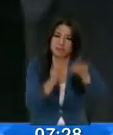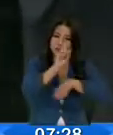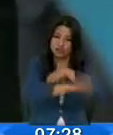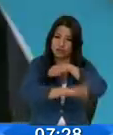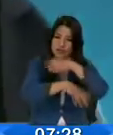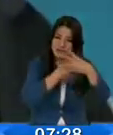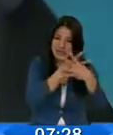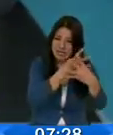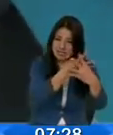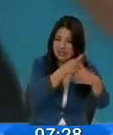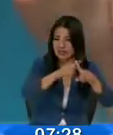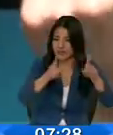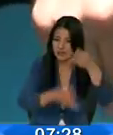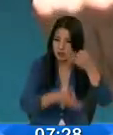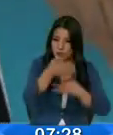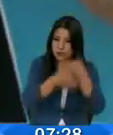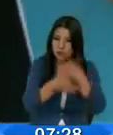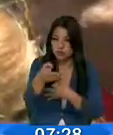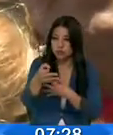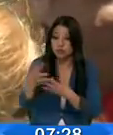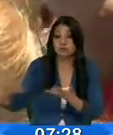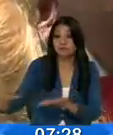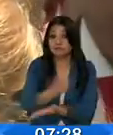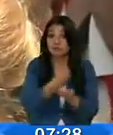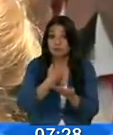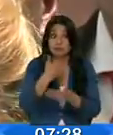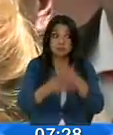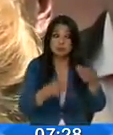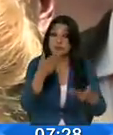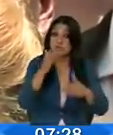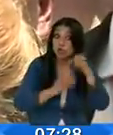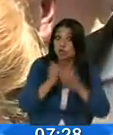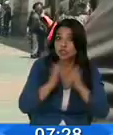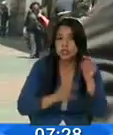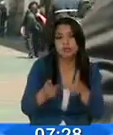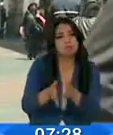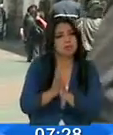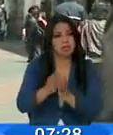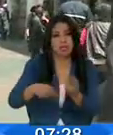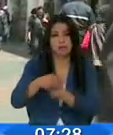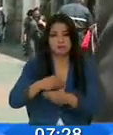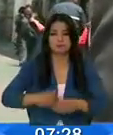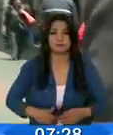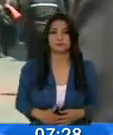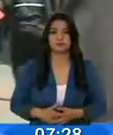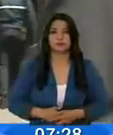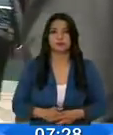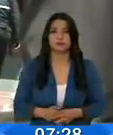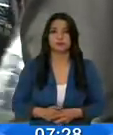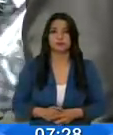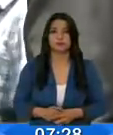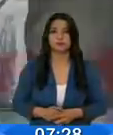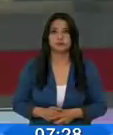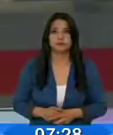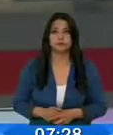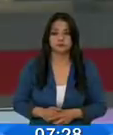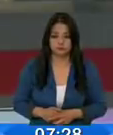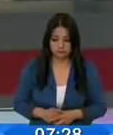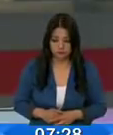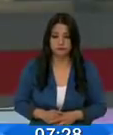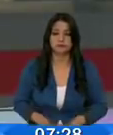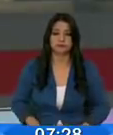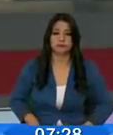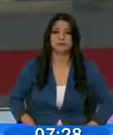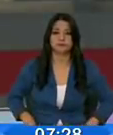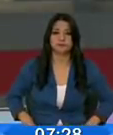varios procesados en este caso y que al final fueron declarados inocentes. En Quito informó Adriana Rojas. Y